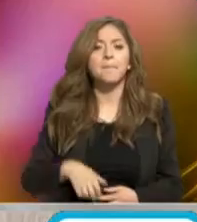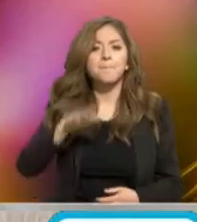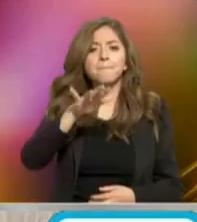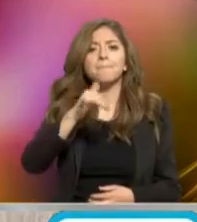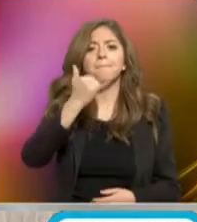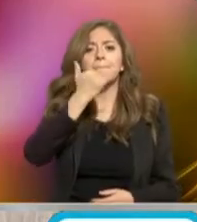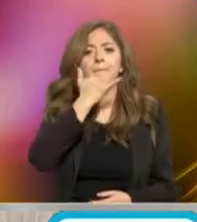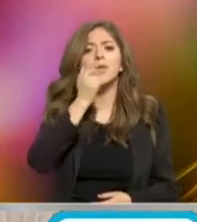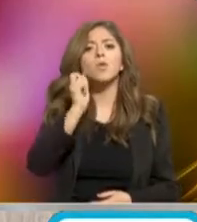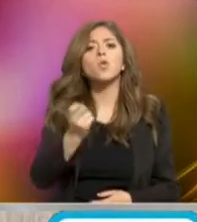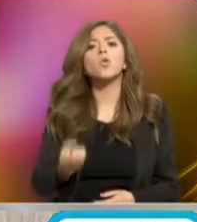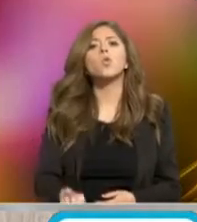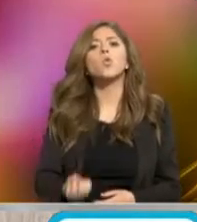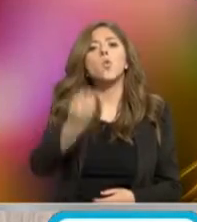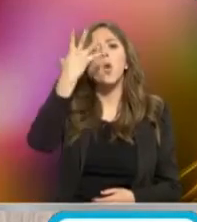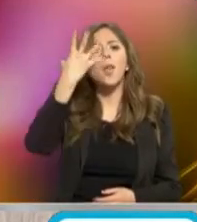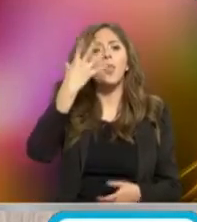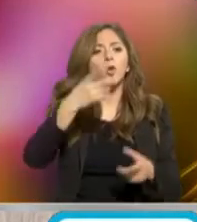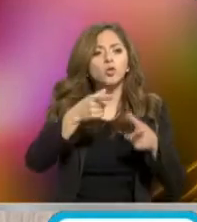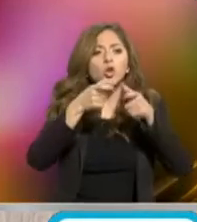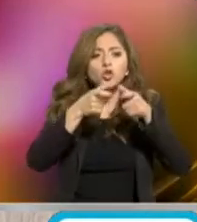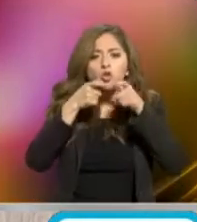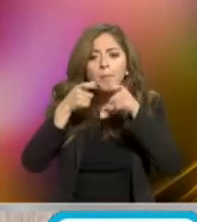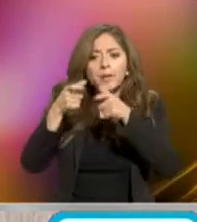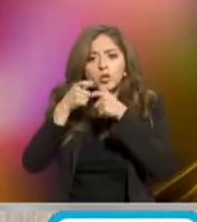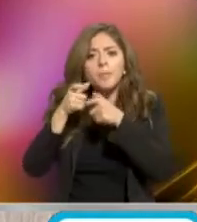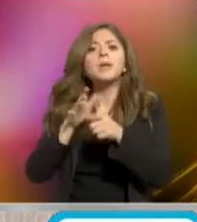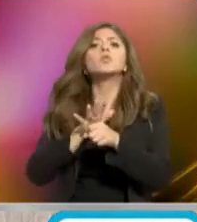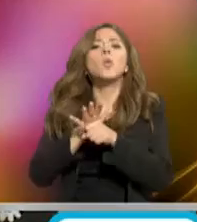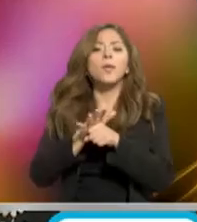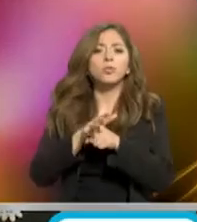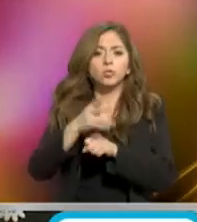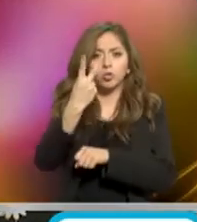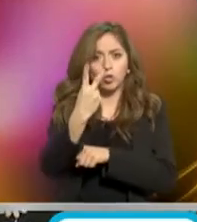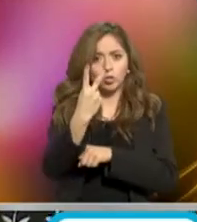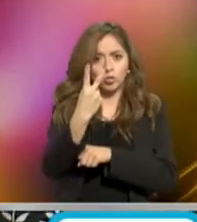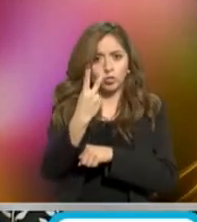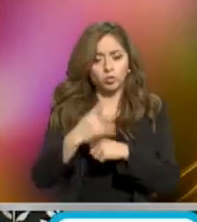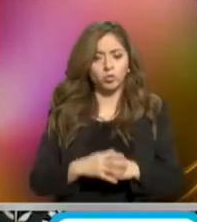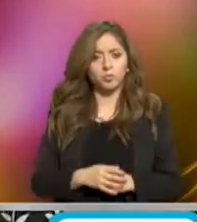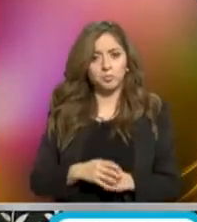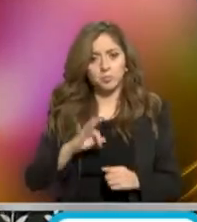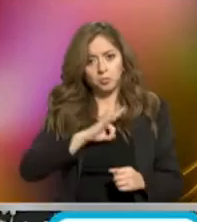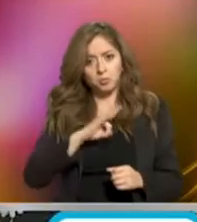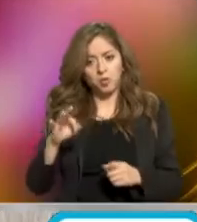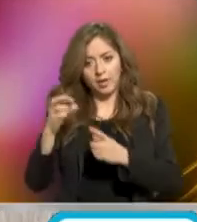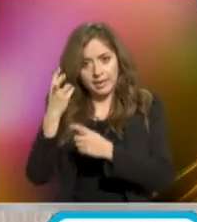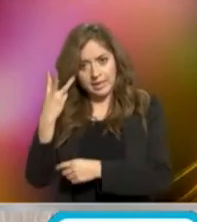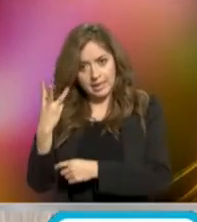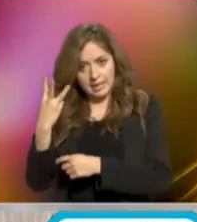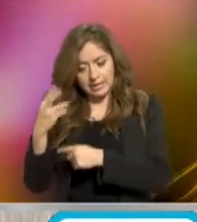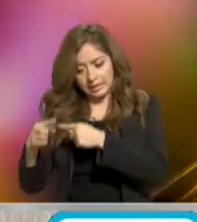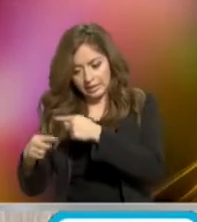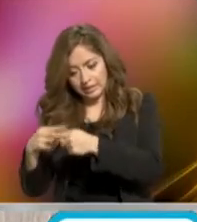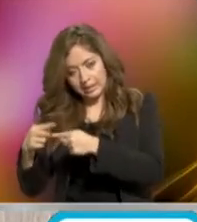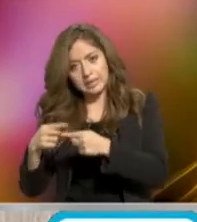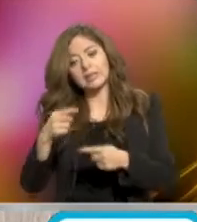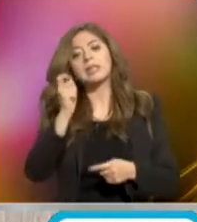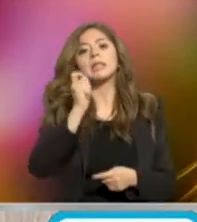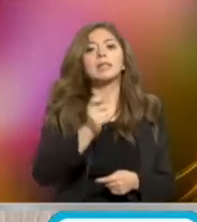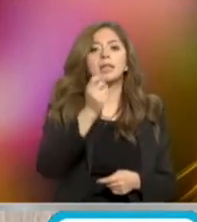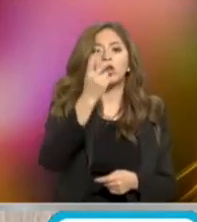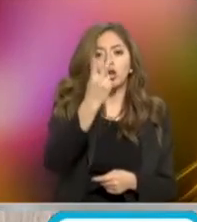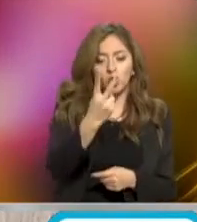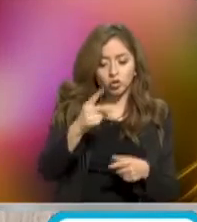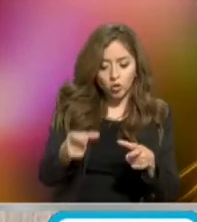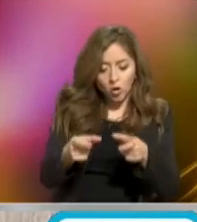con cama de nopal nos podemos comer? Hasta 2. 2. Sí. Muy O sea bien. que nos podemos comer 3 enchiladas, Así es. 2 hot pequeños hot